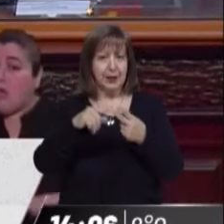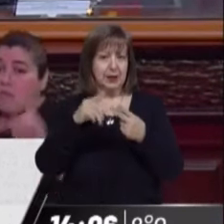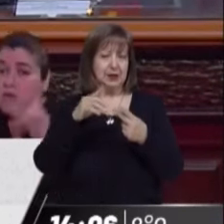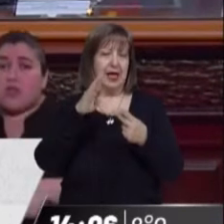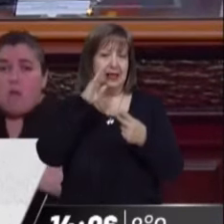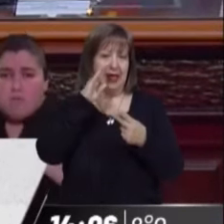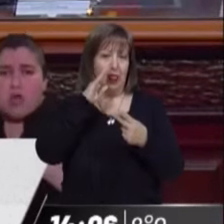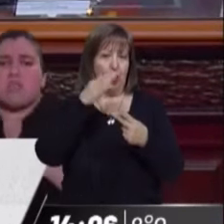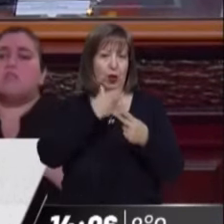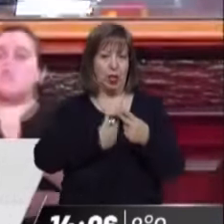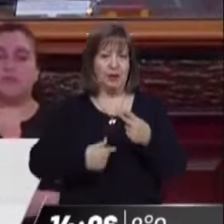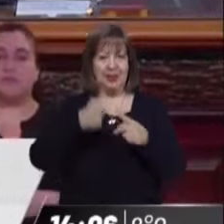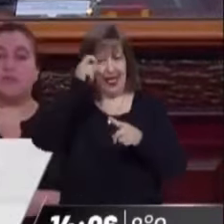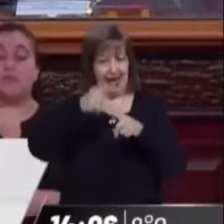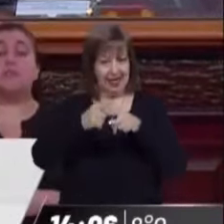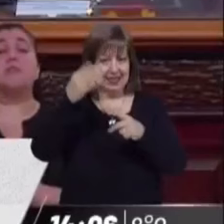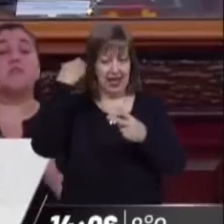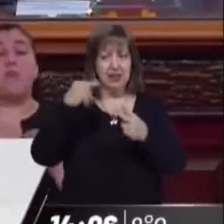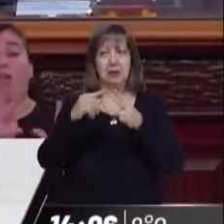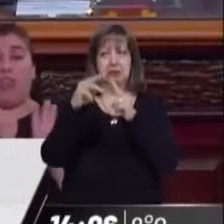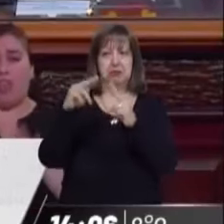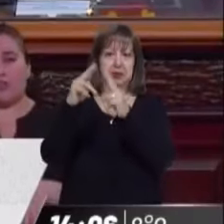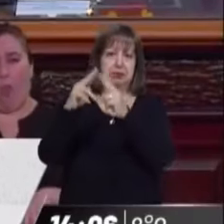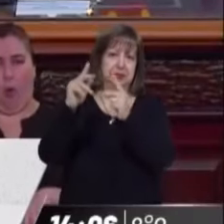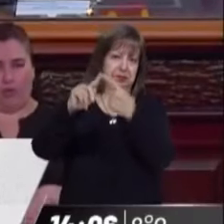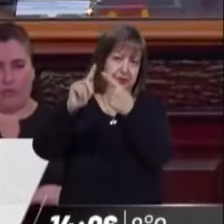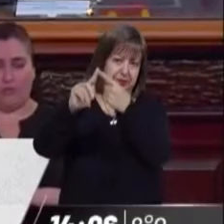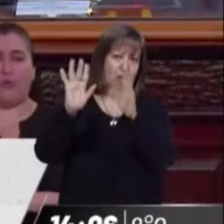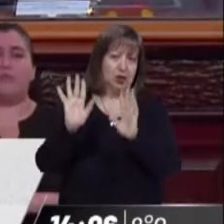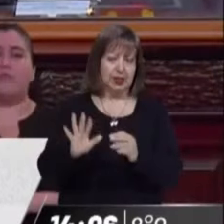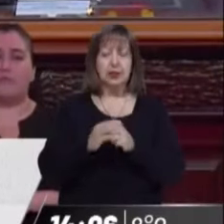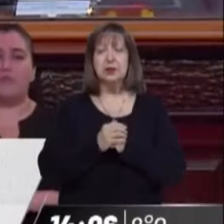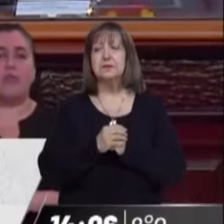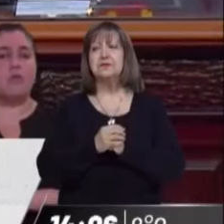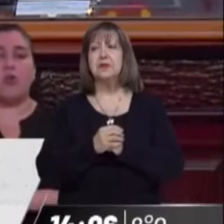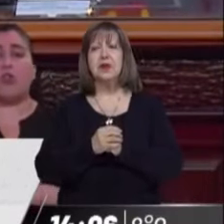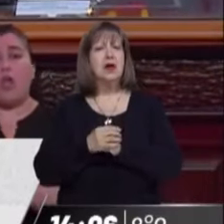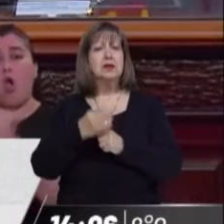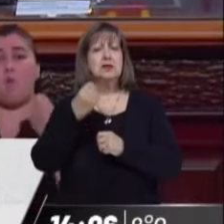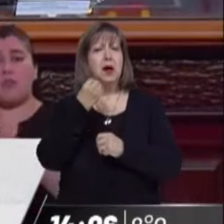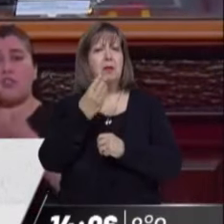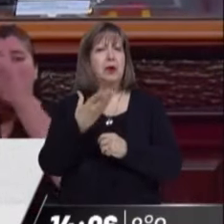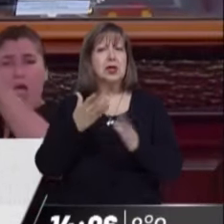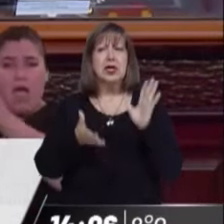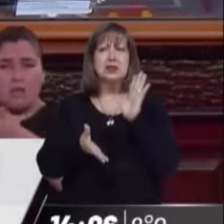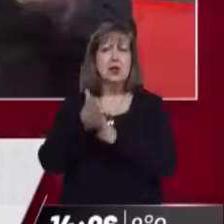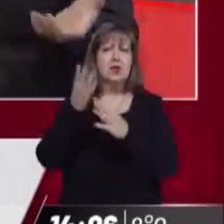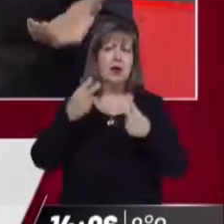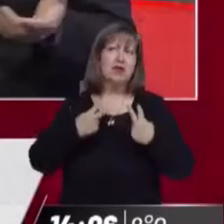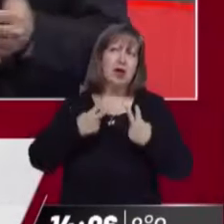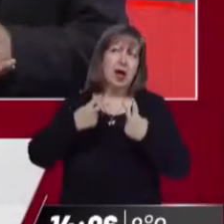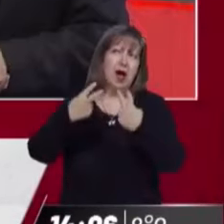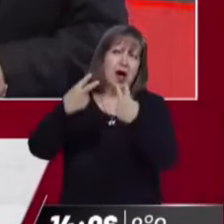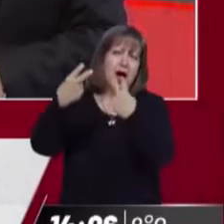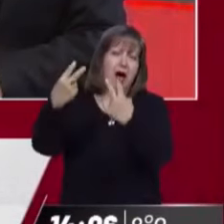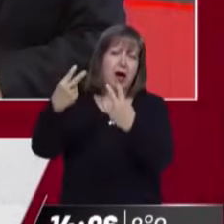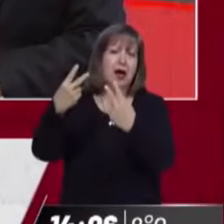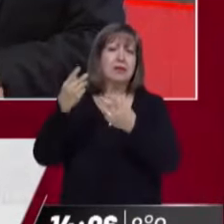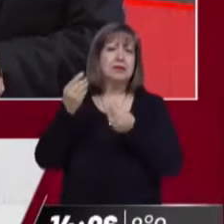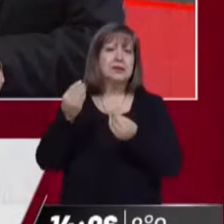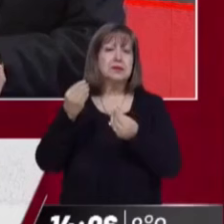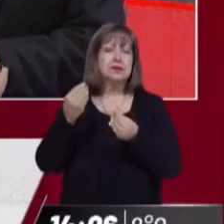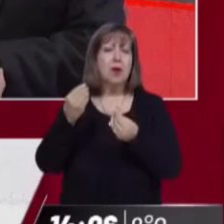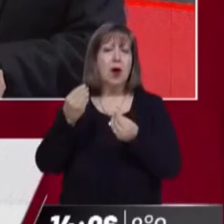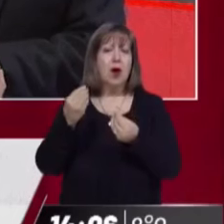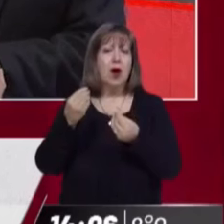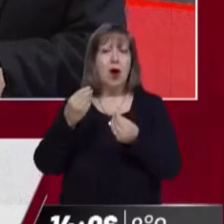planteando? Y se lo preguntaron hoy al vocero presidencial en la conferencia habitual que da. Sí. ¿Por qué ha ido el presidente con gastos del Estado si no se trata